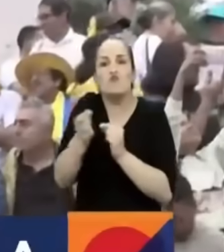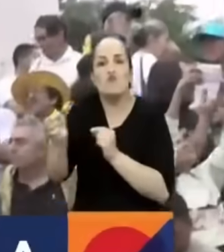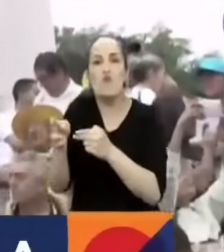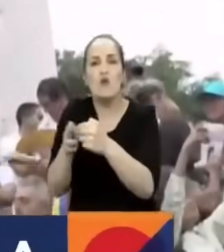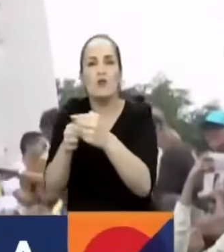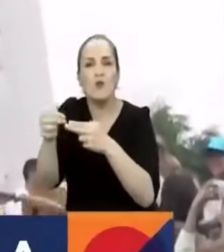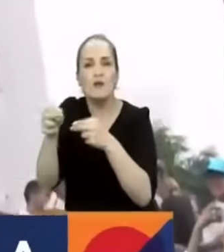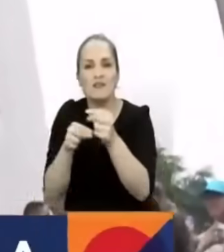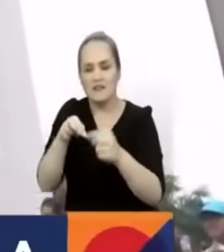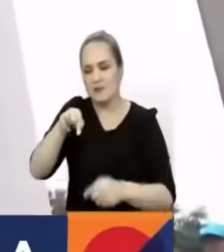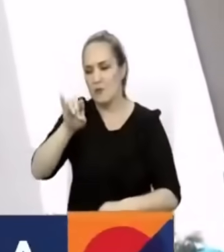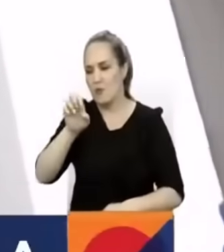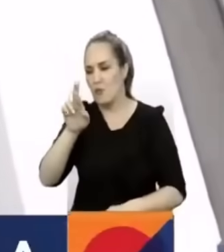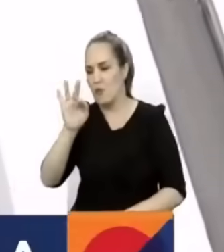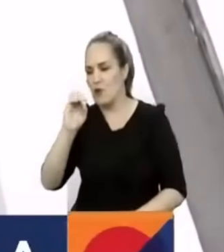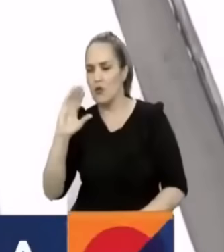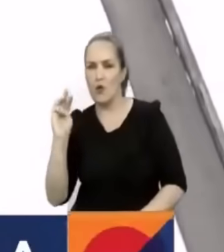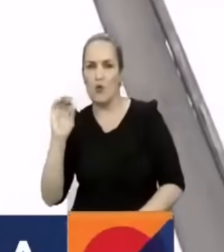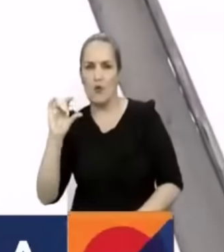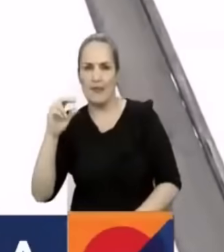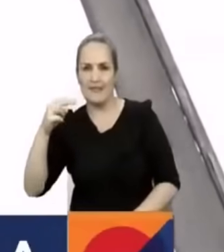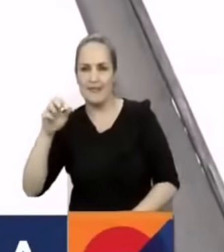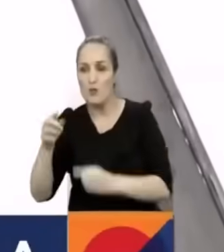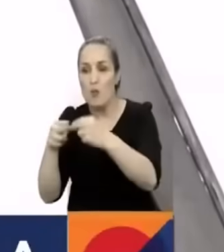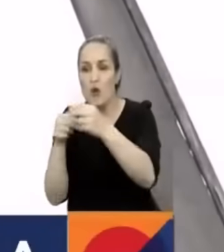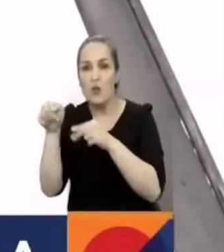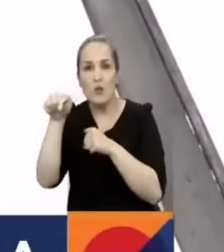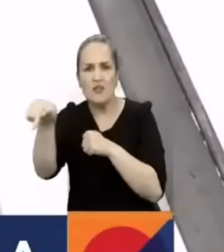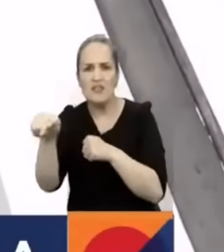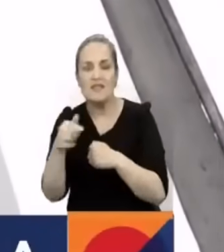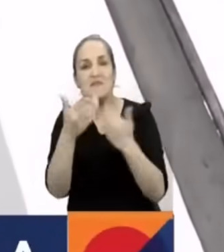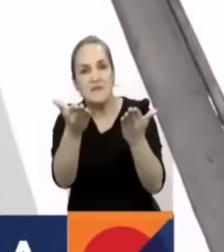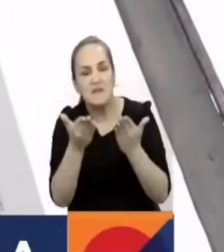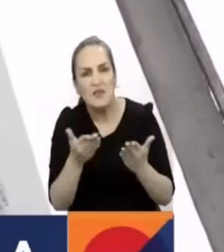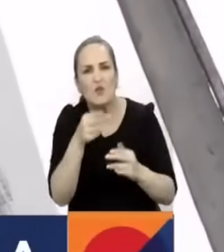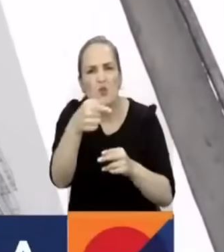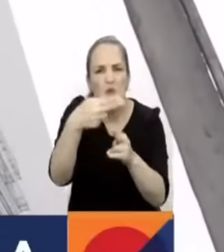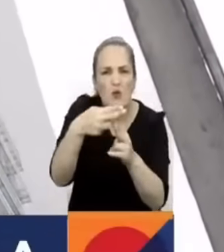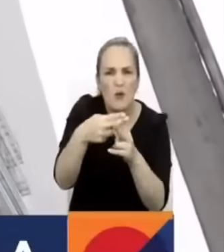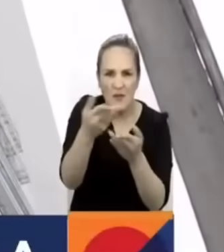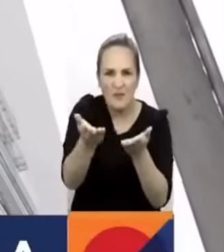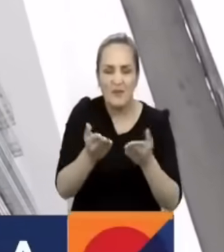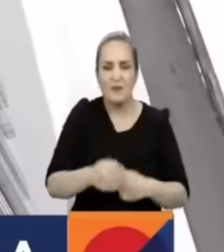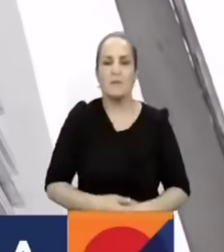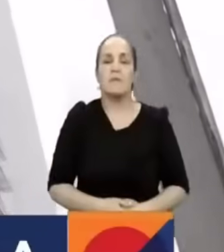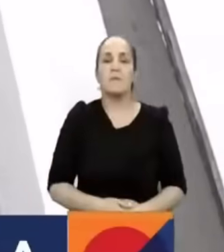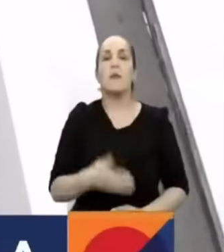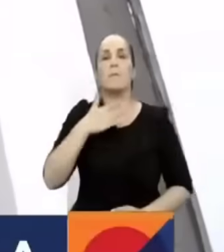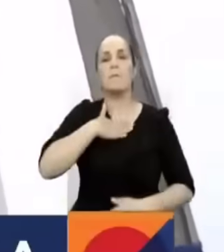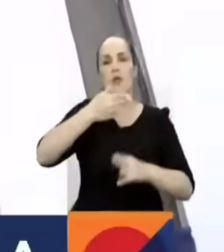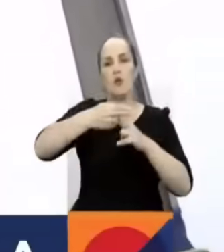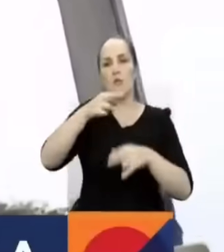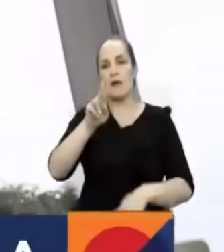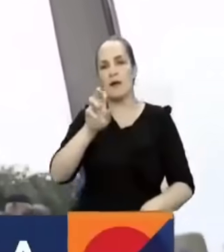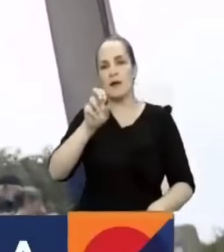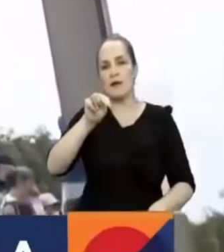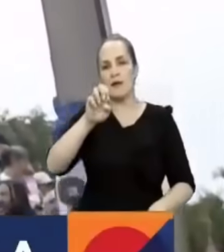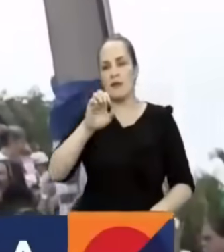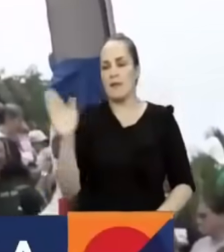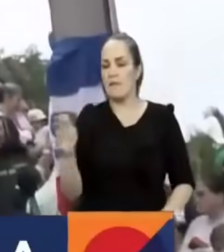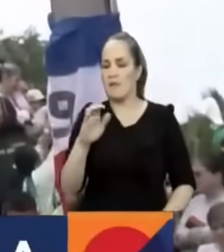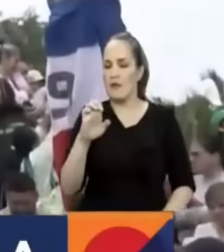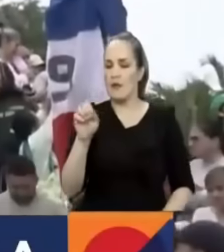viene a Puerto Wilches, me decía hace contados minutos. ¿Cómo es su nombre y bienvenido a RTVC Noticias? Señorita, mi nombre es René Escobar